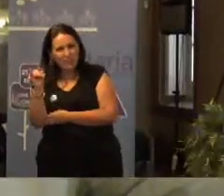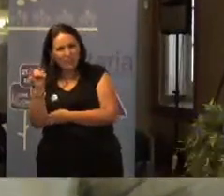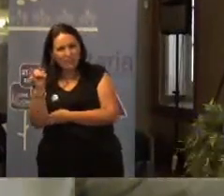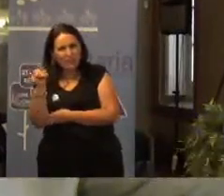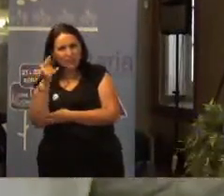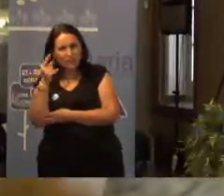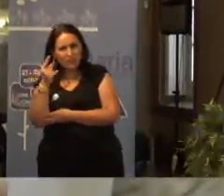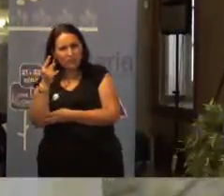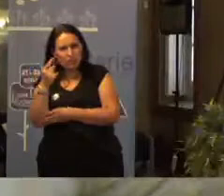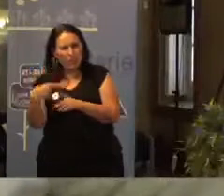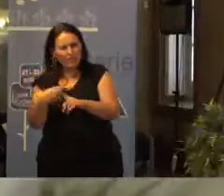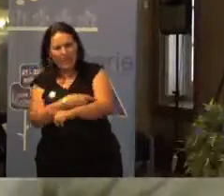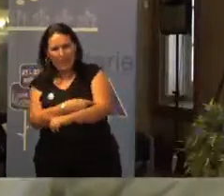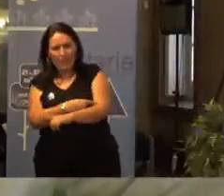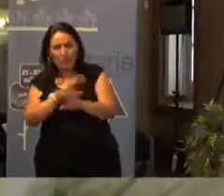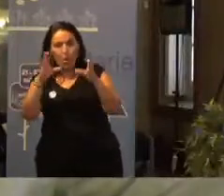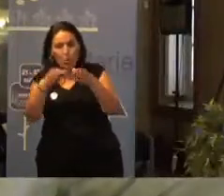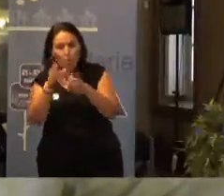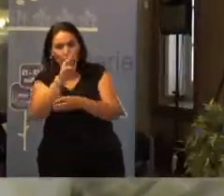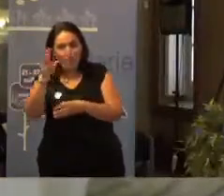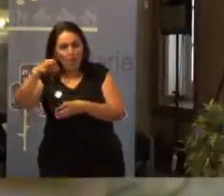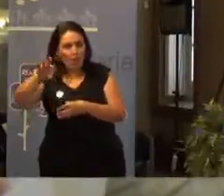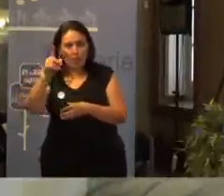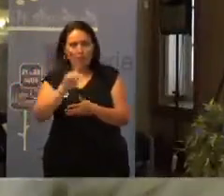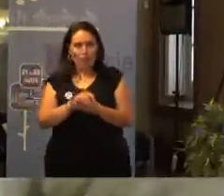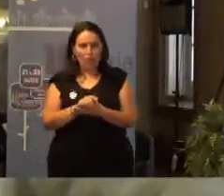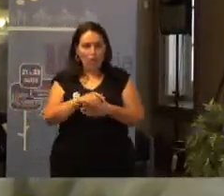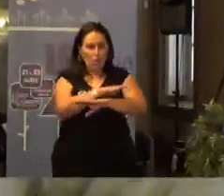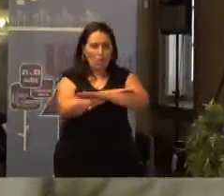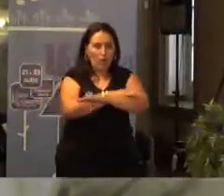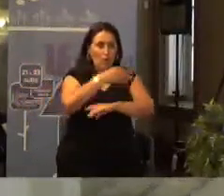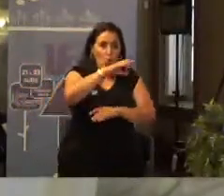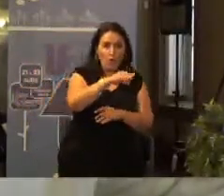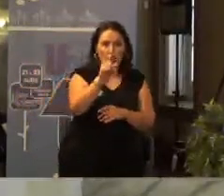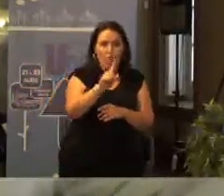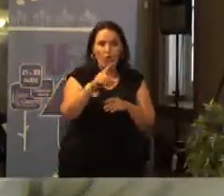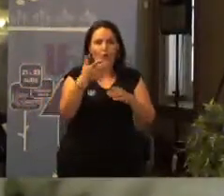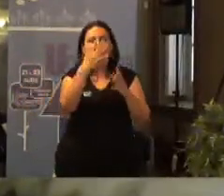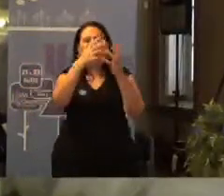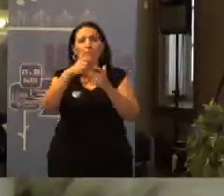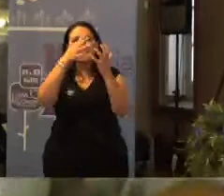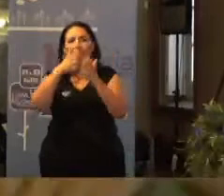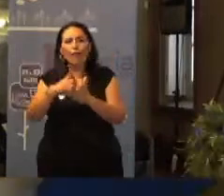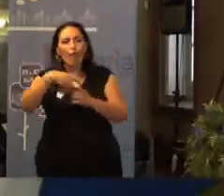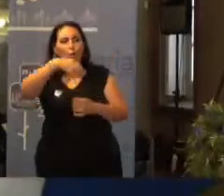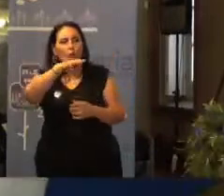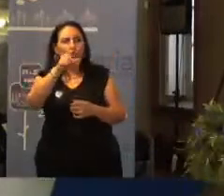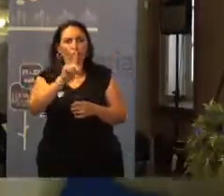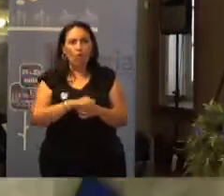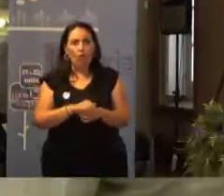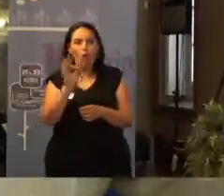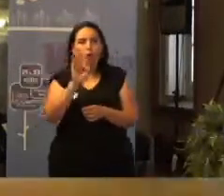non hai só no PP, e non hai só no goberno, e non é só na administración, e nas